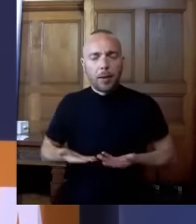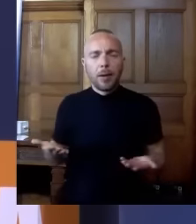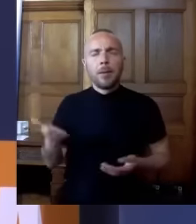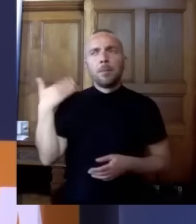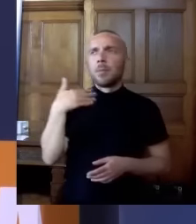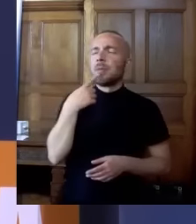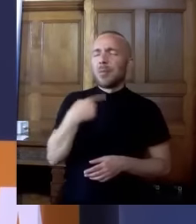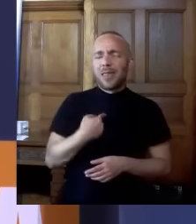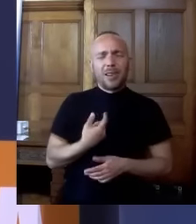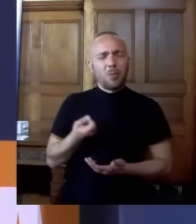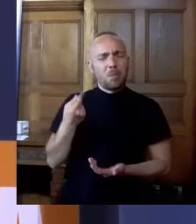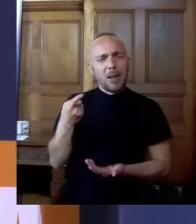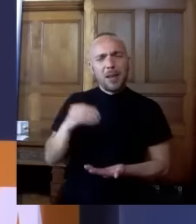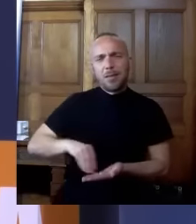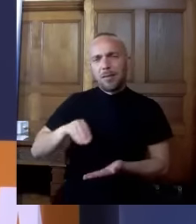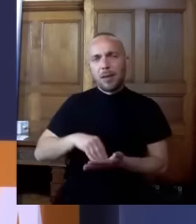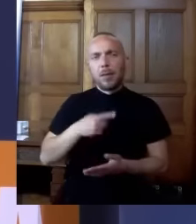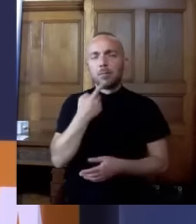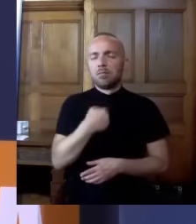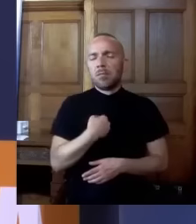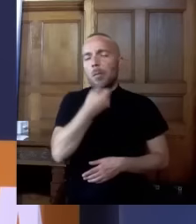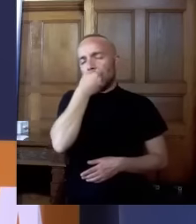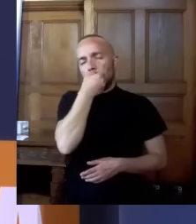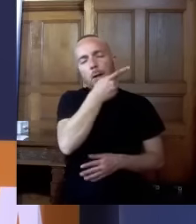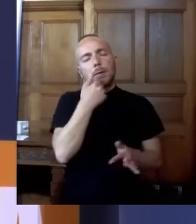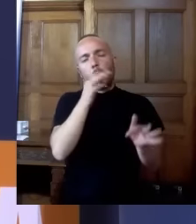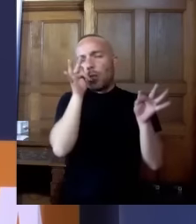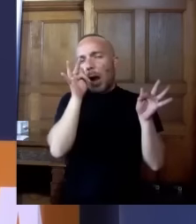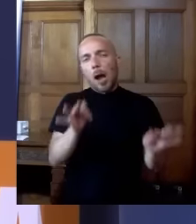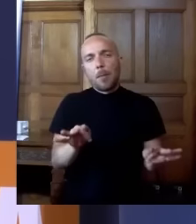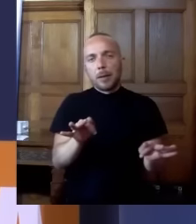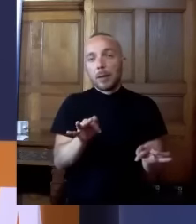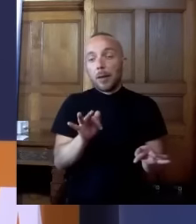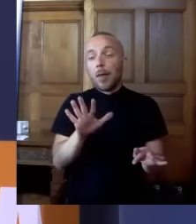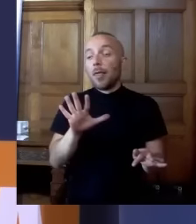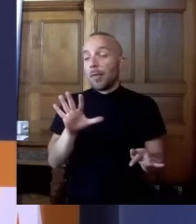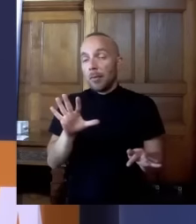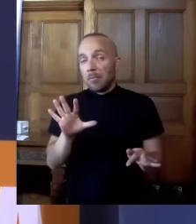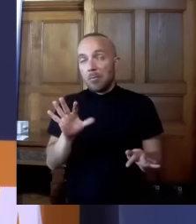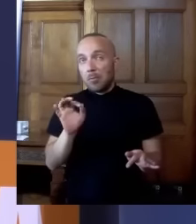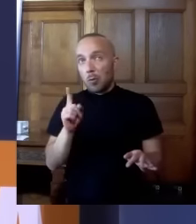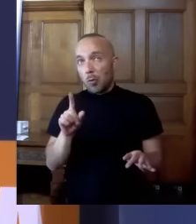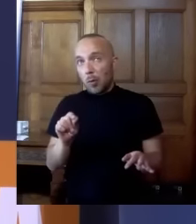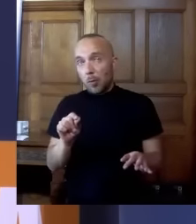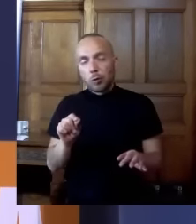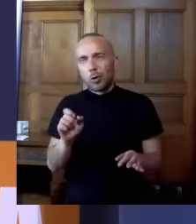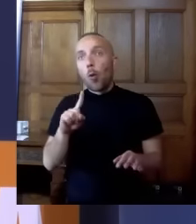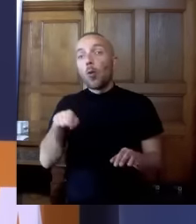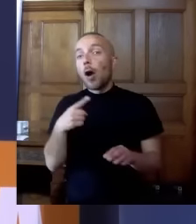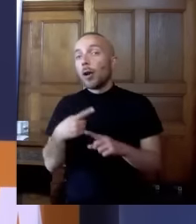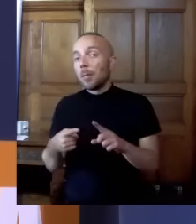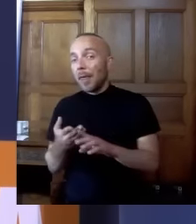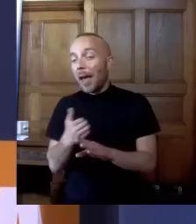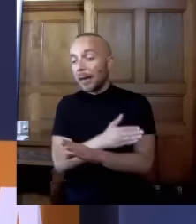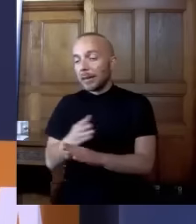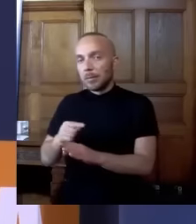dijeron miles de veces que el partido socialista nunca jamás de hecho me lo dijeron 5 minutos miento una hora y media antes de firmar La